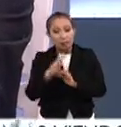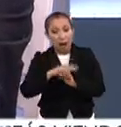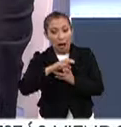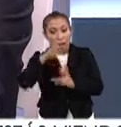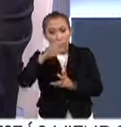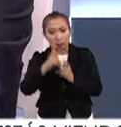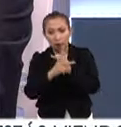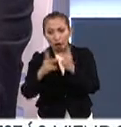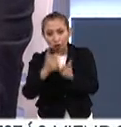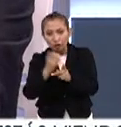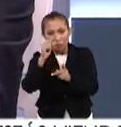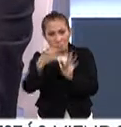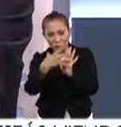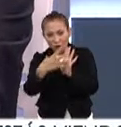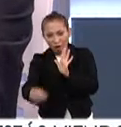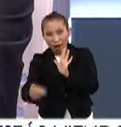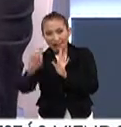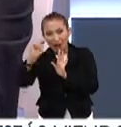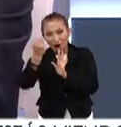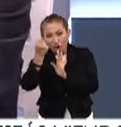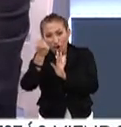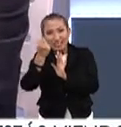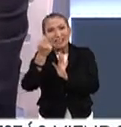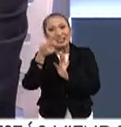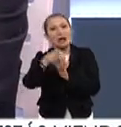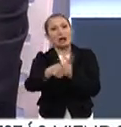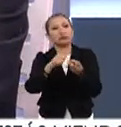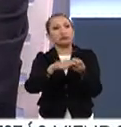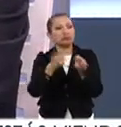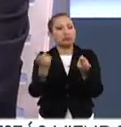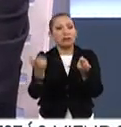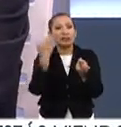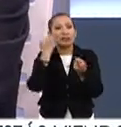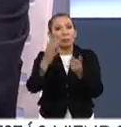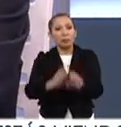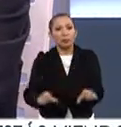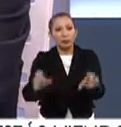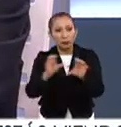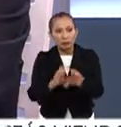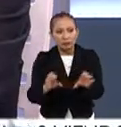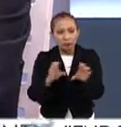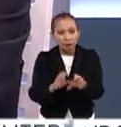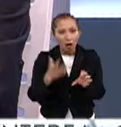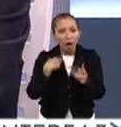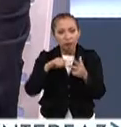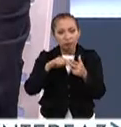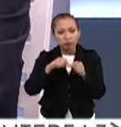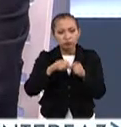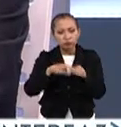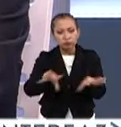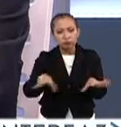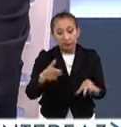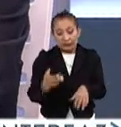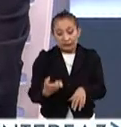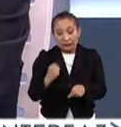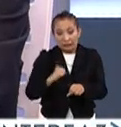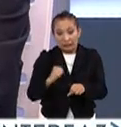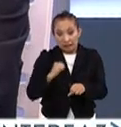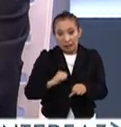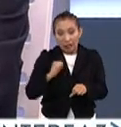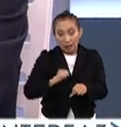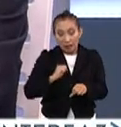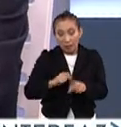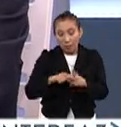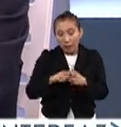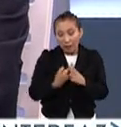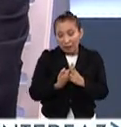mayor de productos derivados de la tecnología, de la era digital, pues se estalla en este siglo, ya